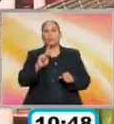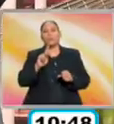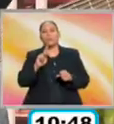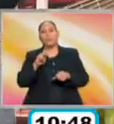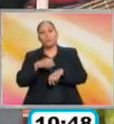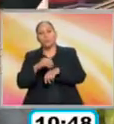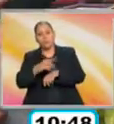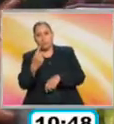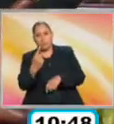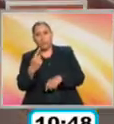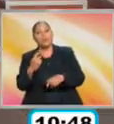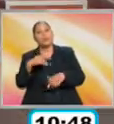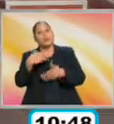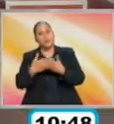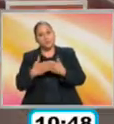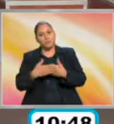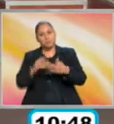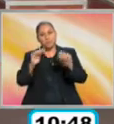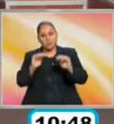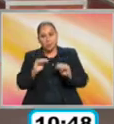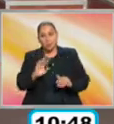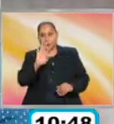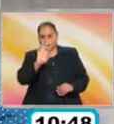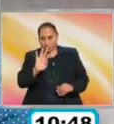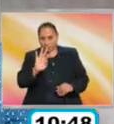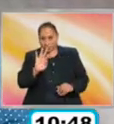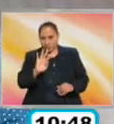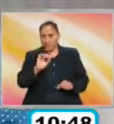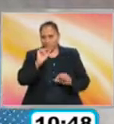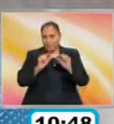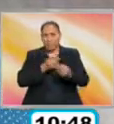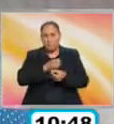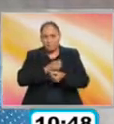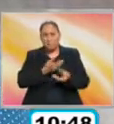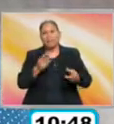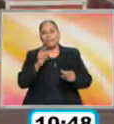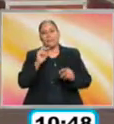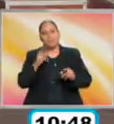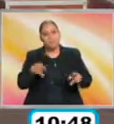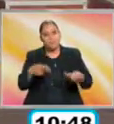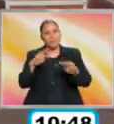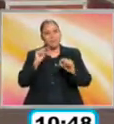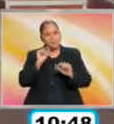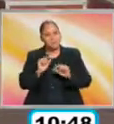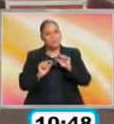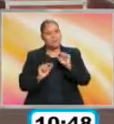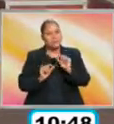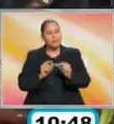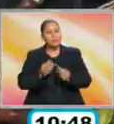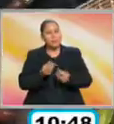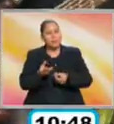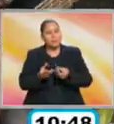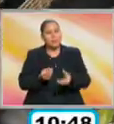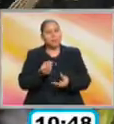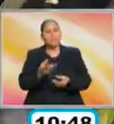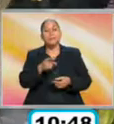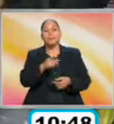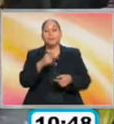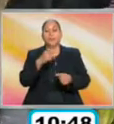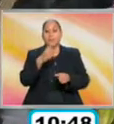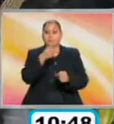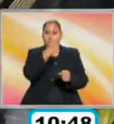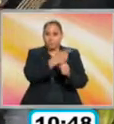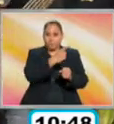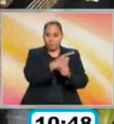viene más música, ¿no? Hay Correcto. 4 sencillos que los han ido lanzando poco a poco. Correcto. Sí, el volumen 1 es